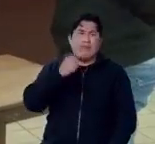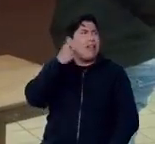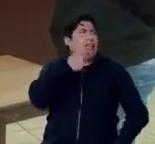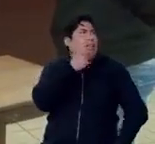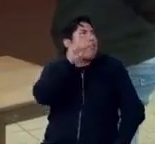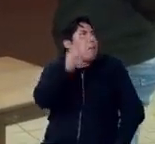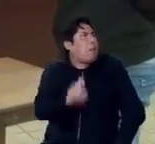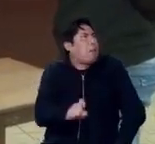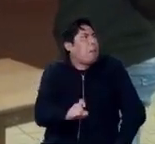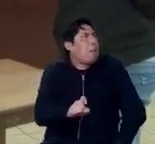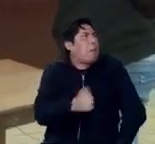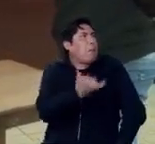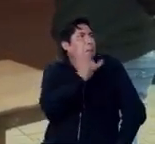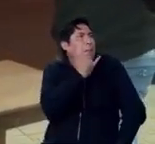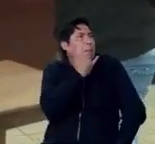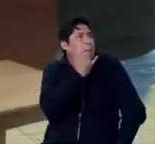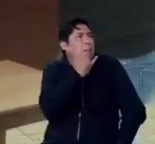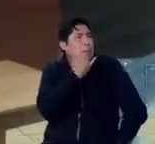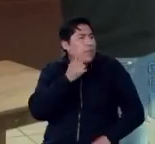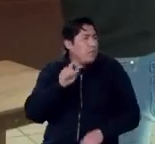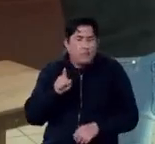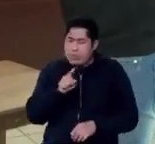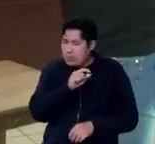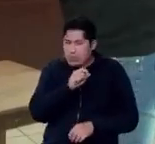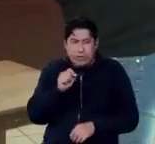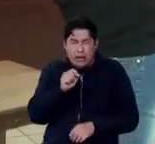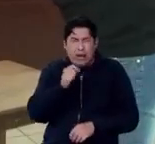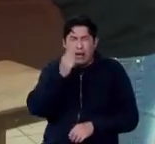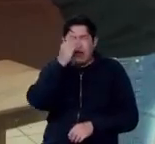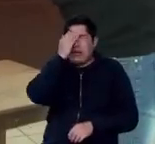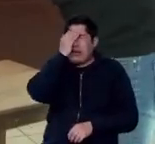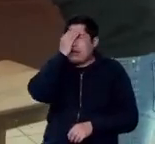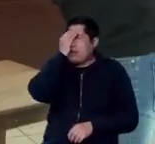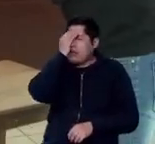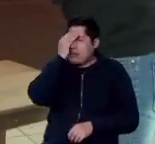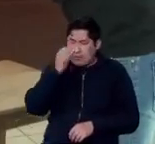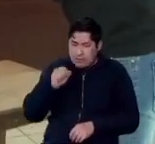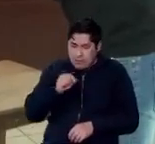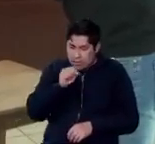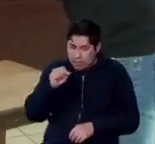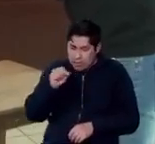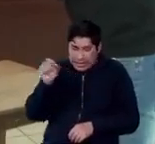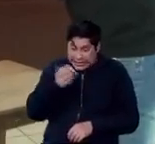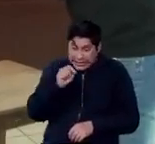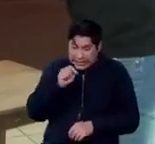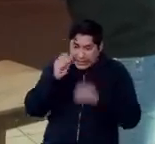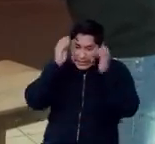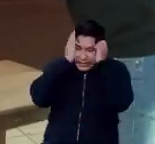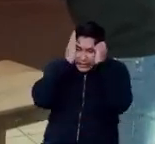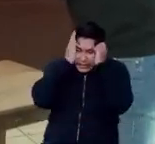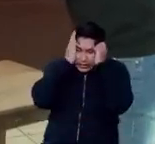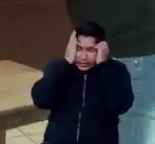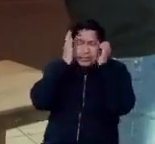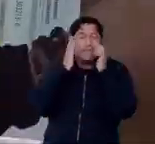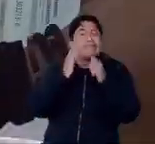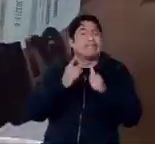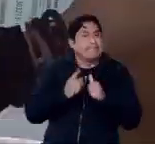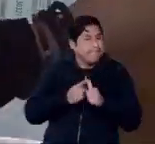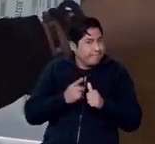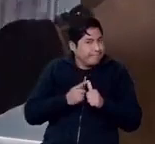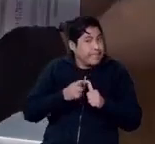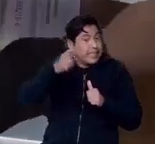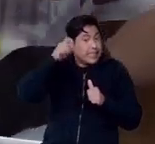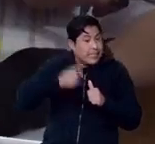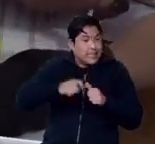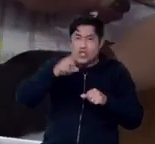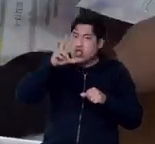Y seguro te preguntas si por equivocación los jurados registraron algún resultado incorrecto o sobrescribieron en el acta. ¿Qué pasa?